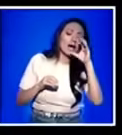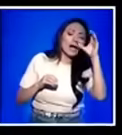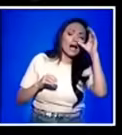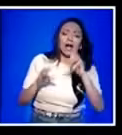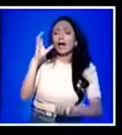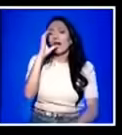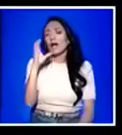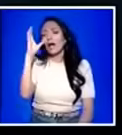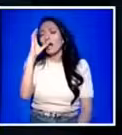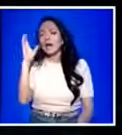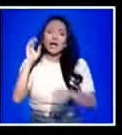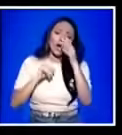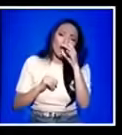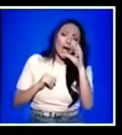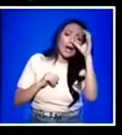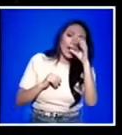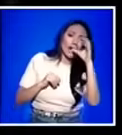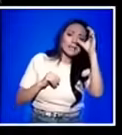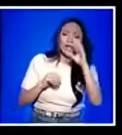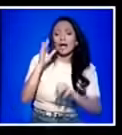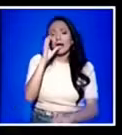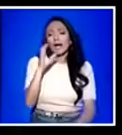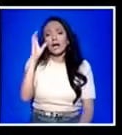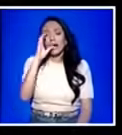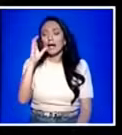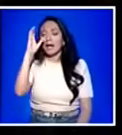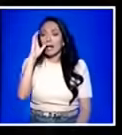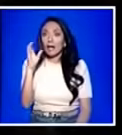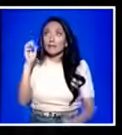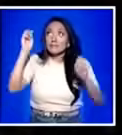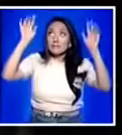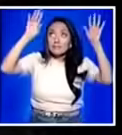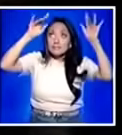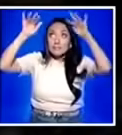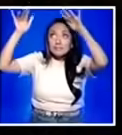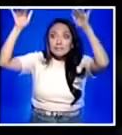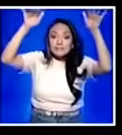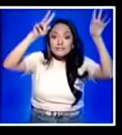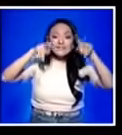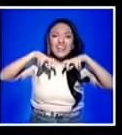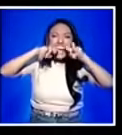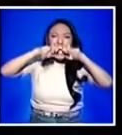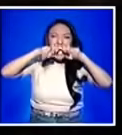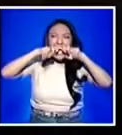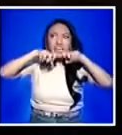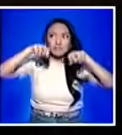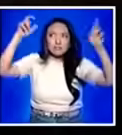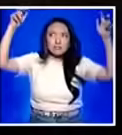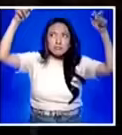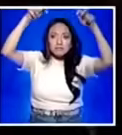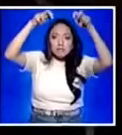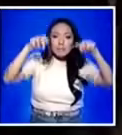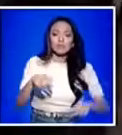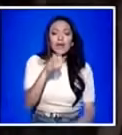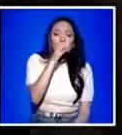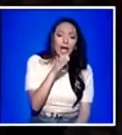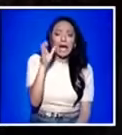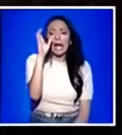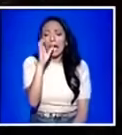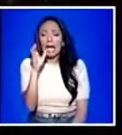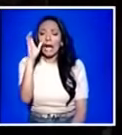y hogar, se van, sin saber siquiera si van a volver a algún lugar, irán a caer por Pintac